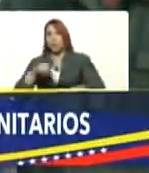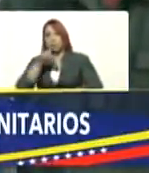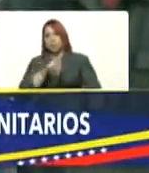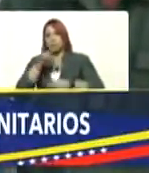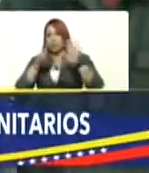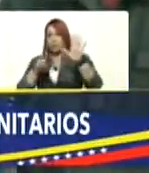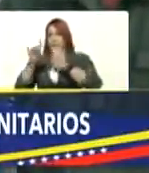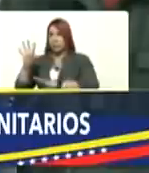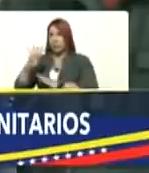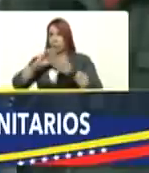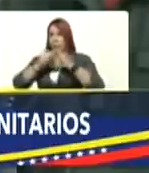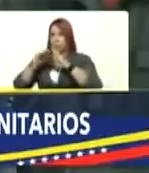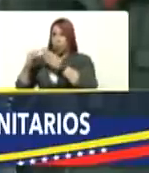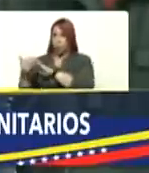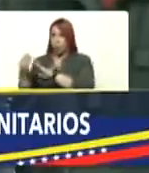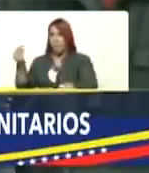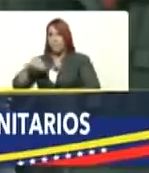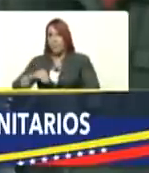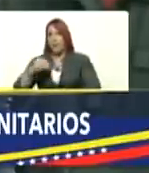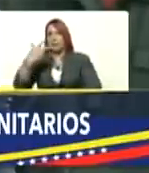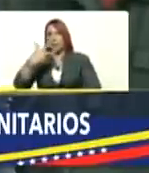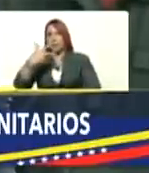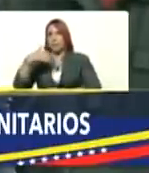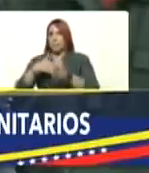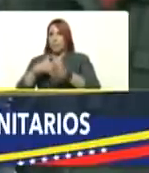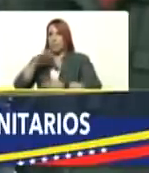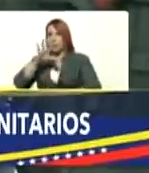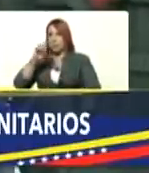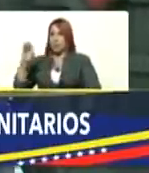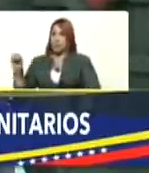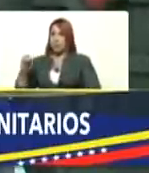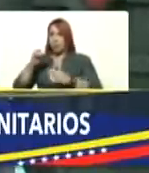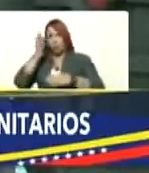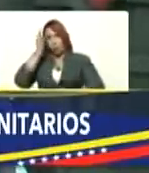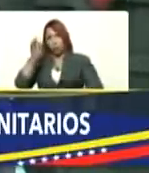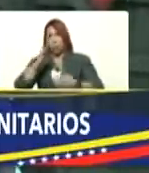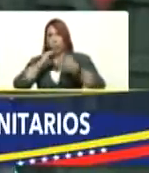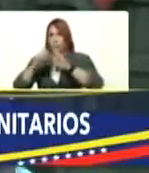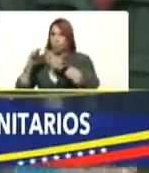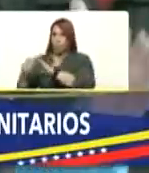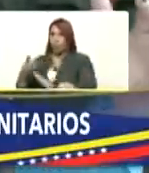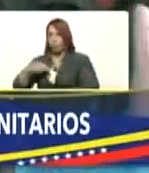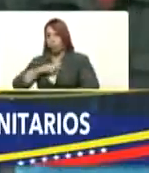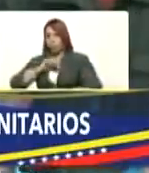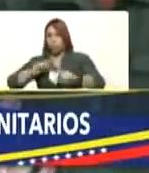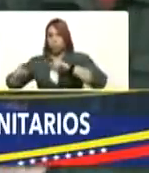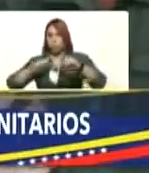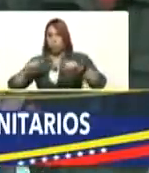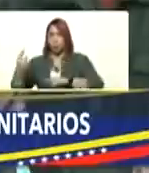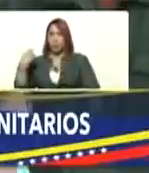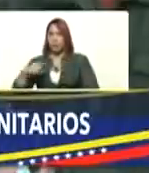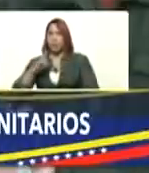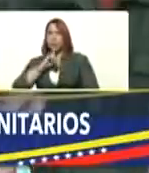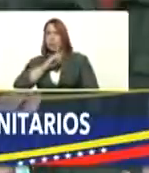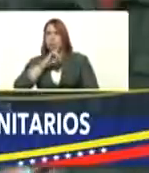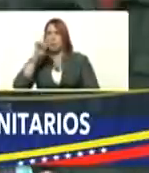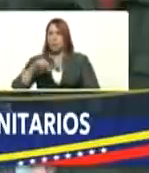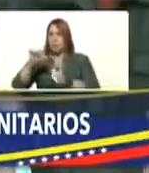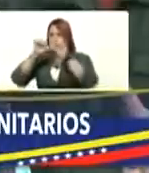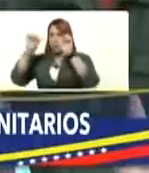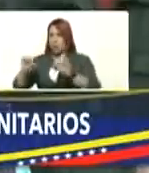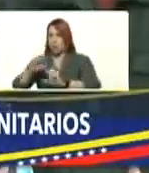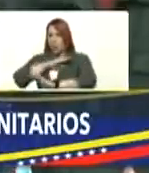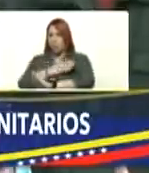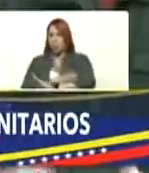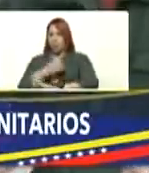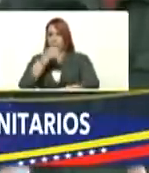164 comunas, más de 3.500 consejos comunales que estamos actuando. Tenemos lo que llamamos el sistema de